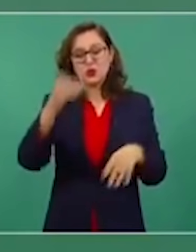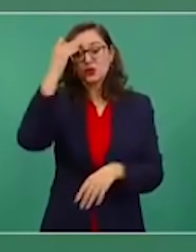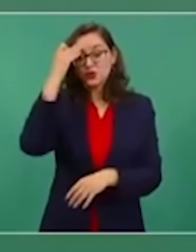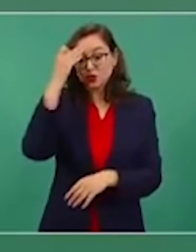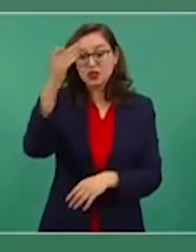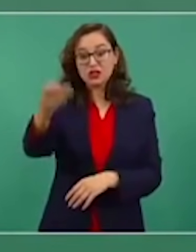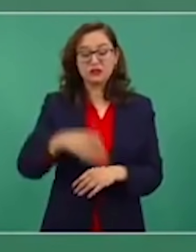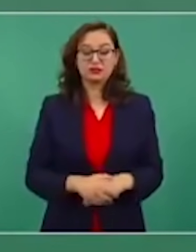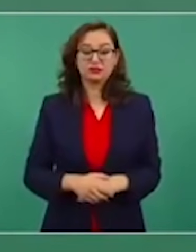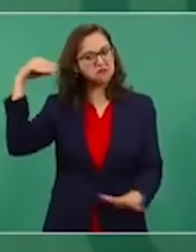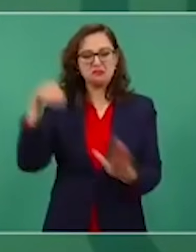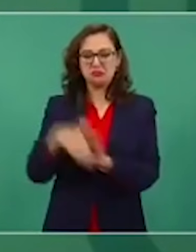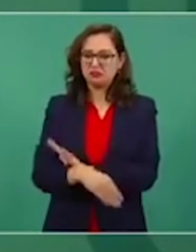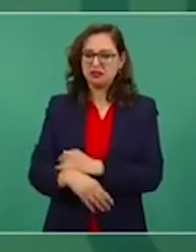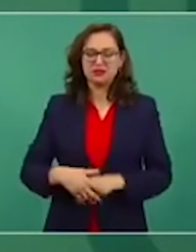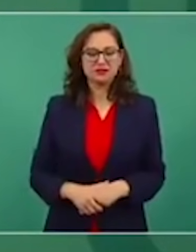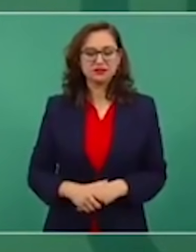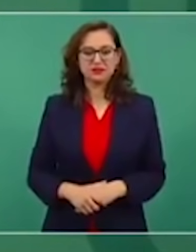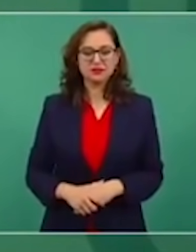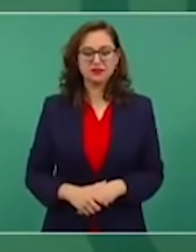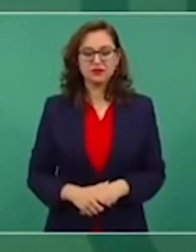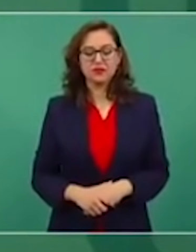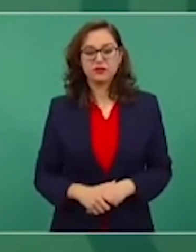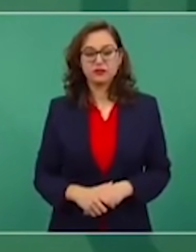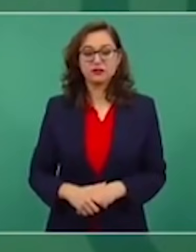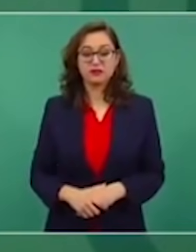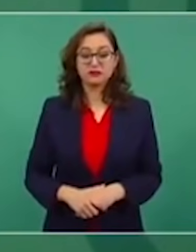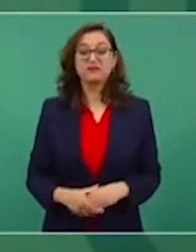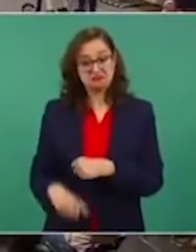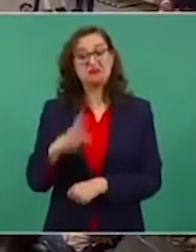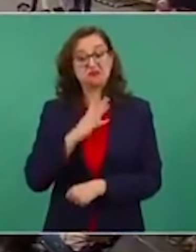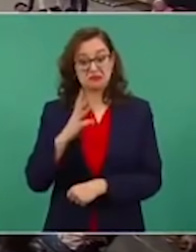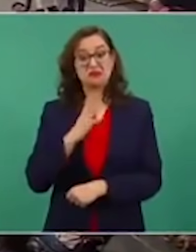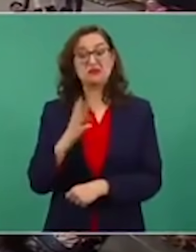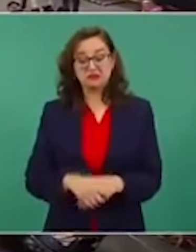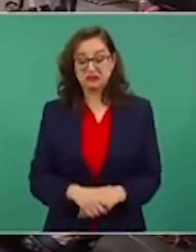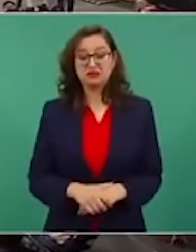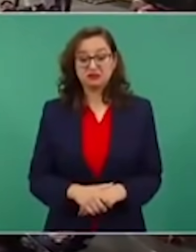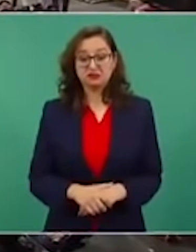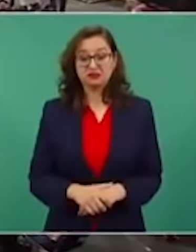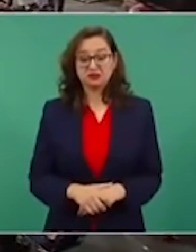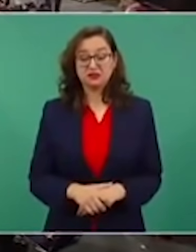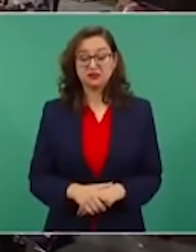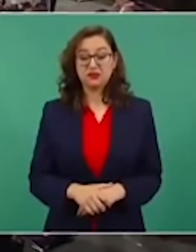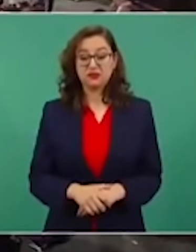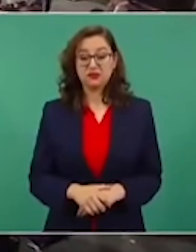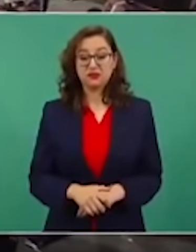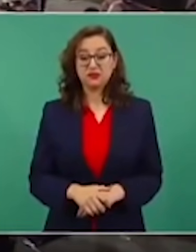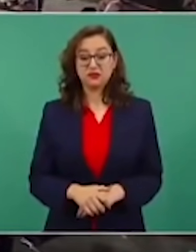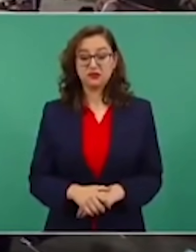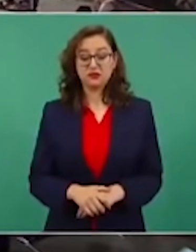afectaron dos generaciones en las universidades públicas, hasta la UNAM se